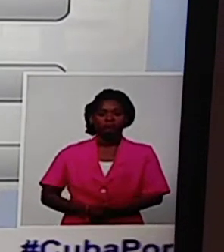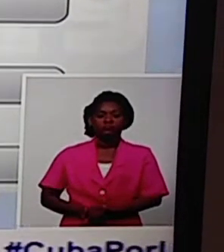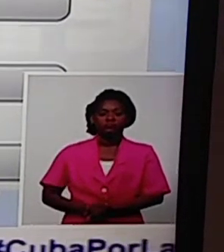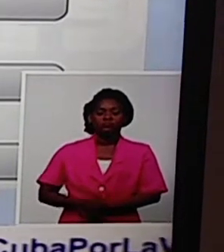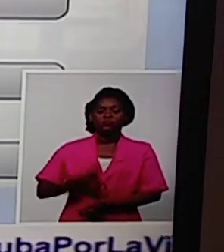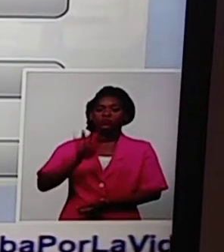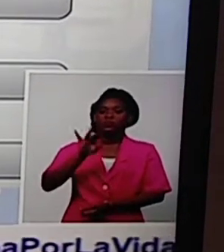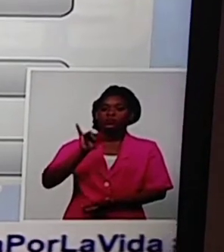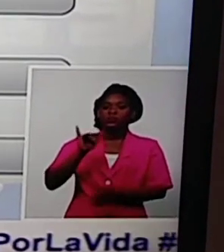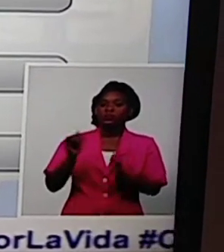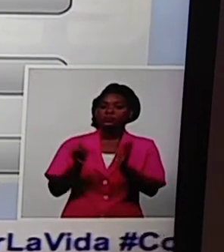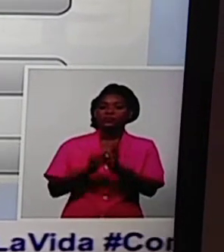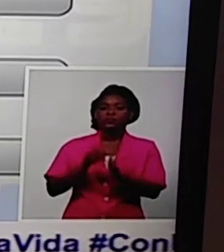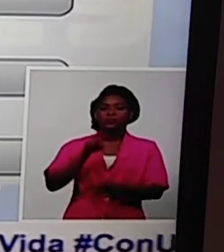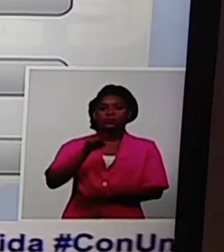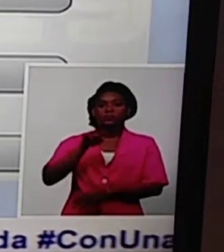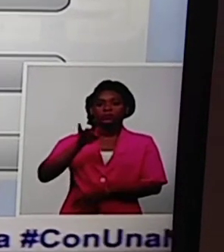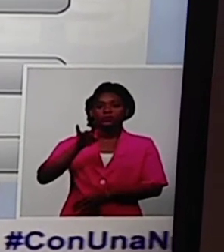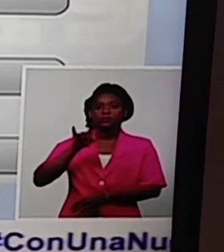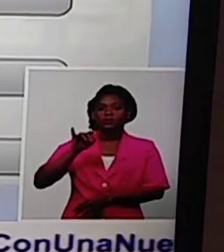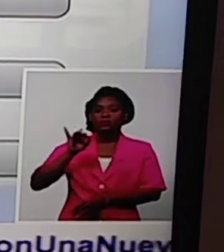197 personas